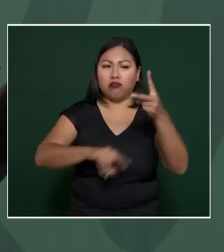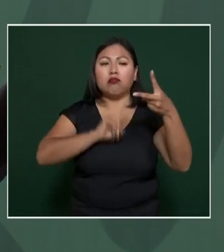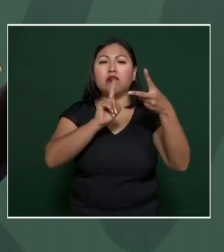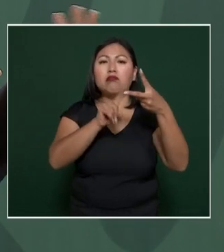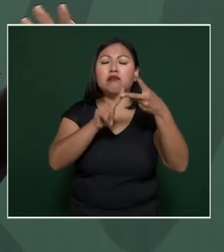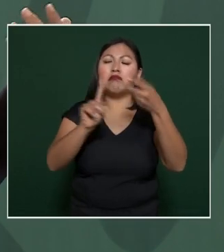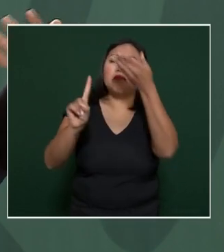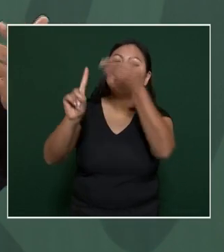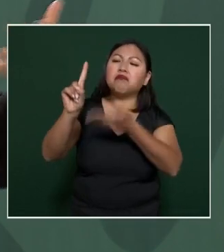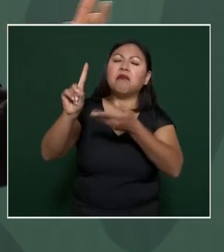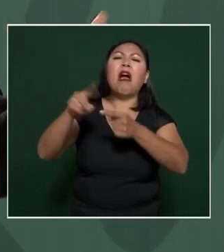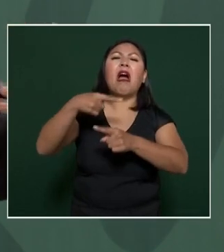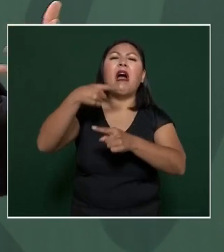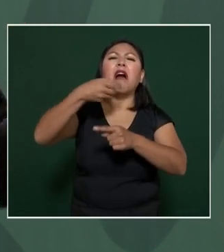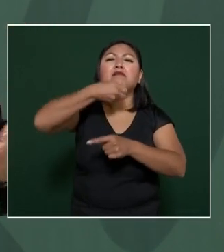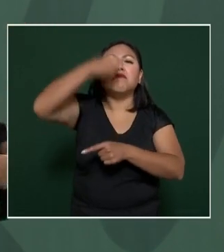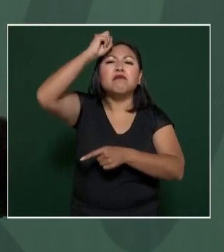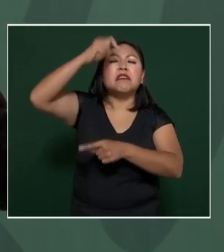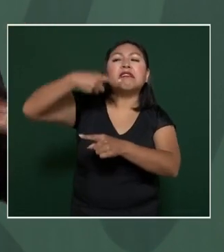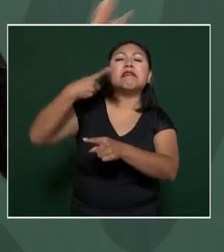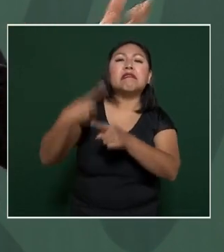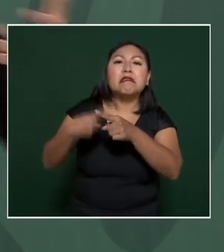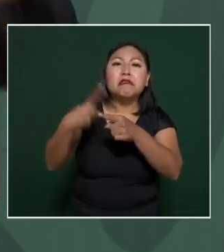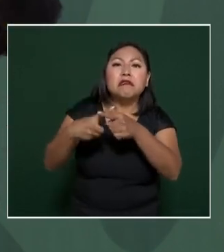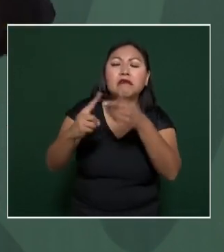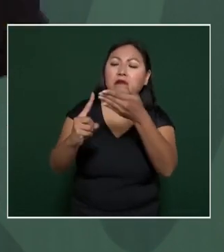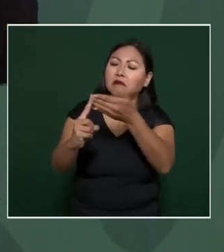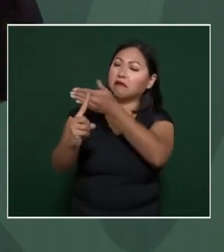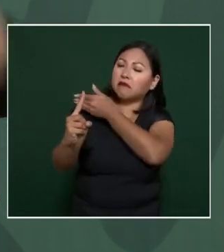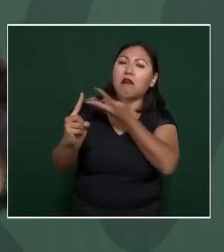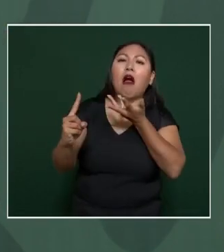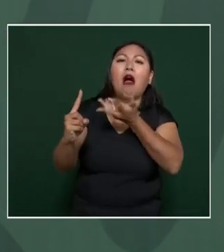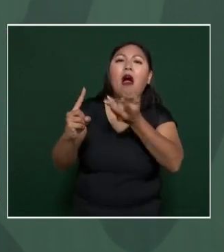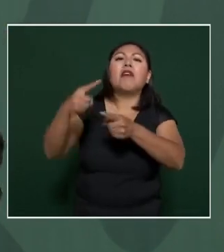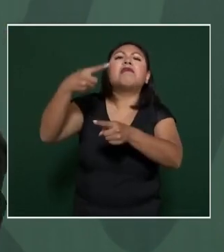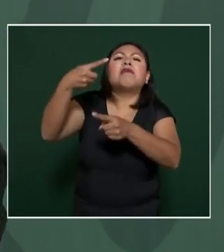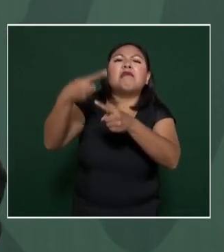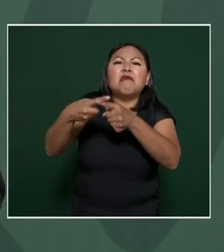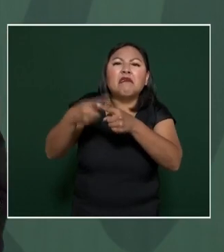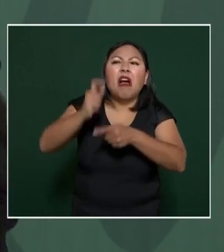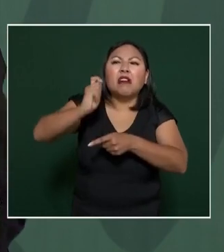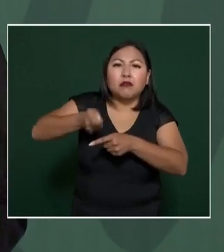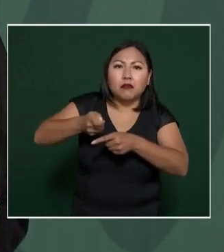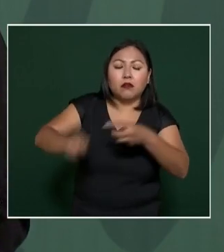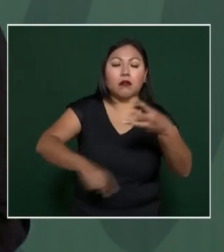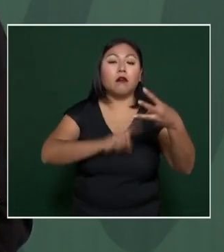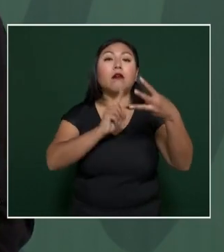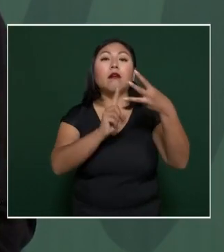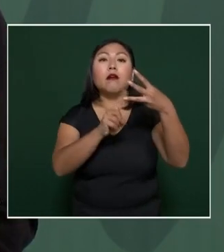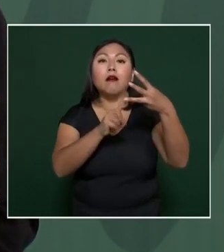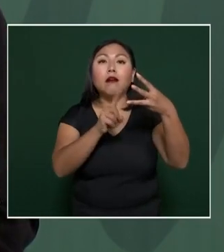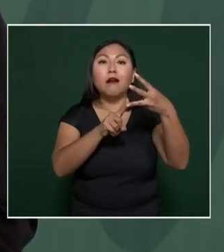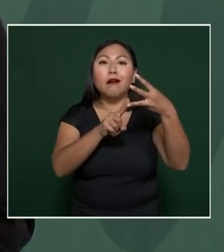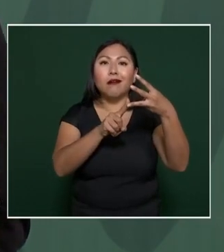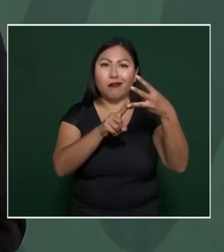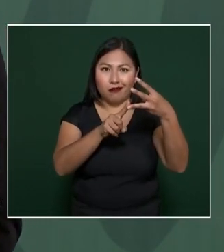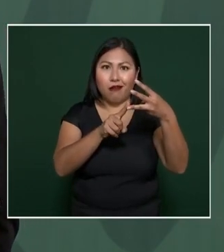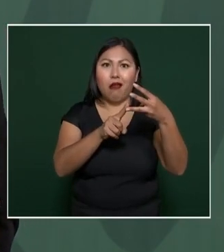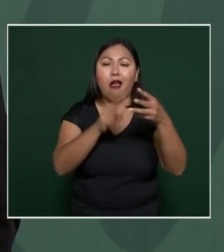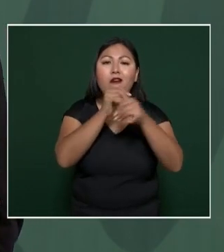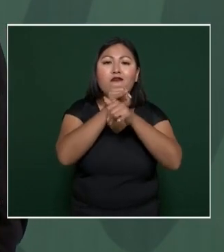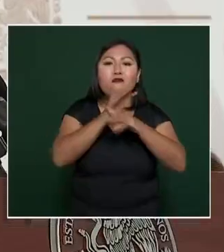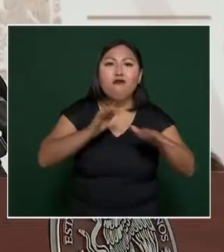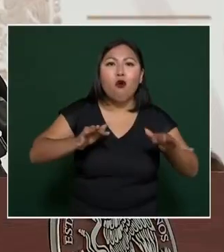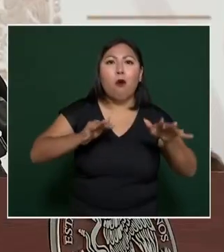partido y que la gente tenga la información y decida libremente y nada